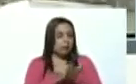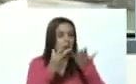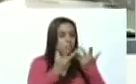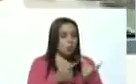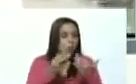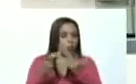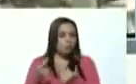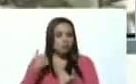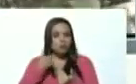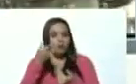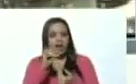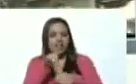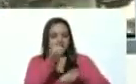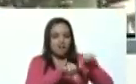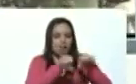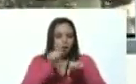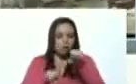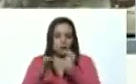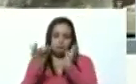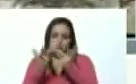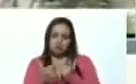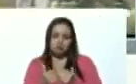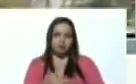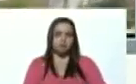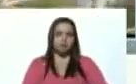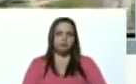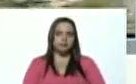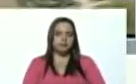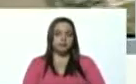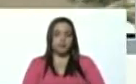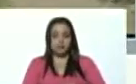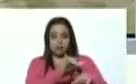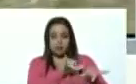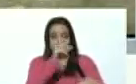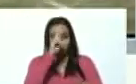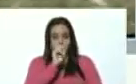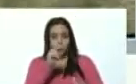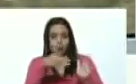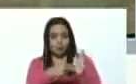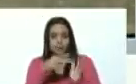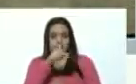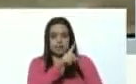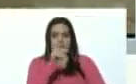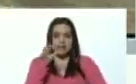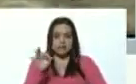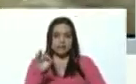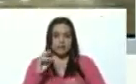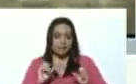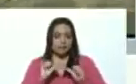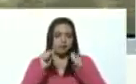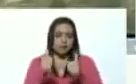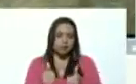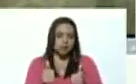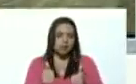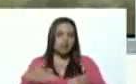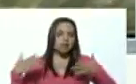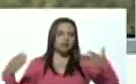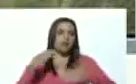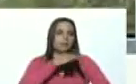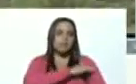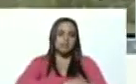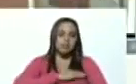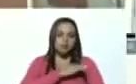estaba viendo por aquí los números. En ese año 2013, bueno, cuando arrancamos como gran misión,